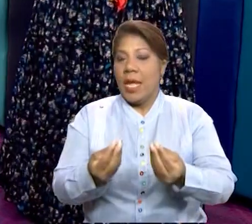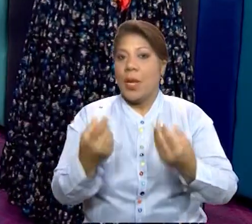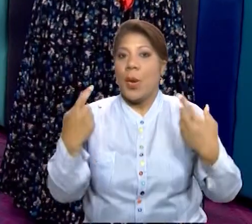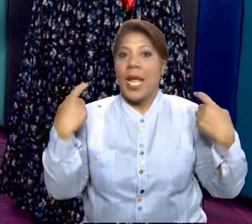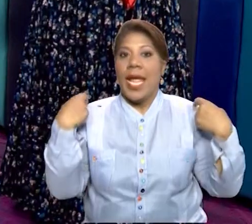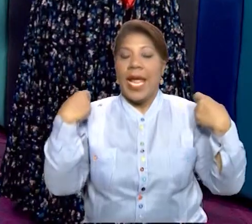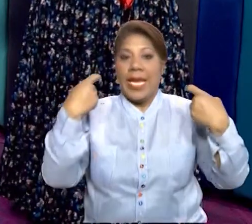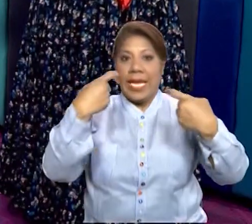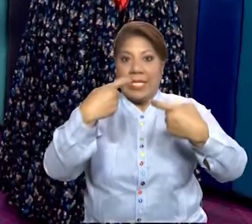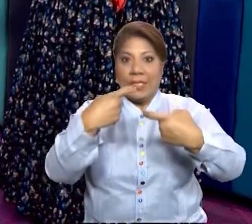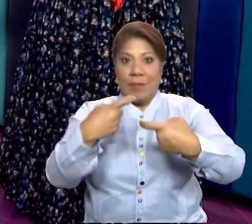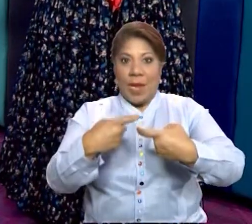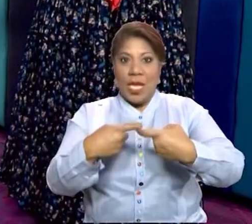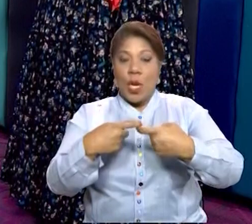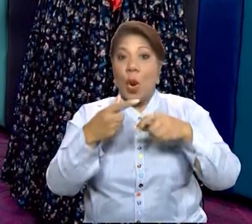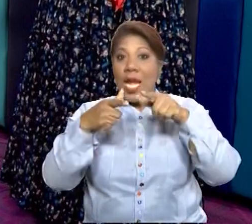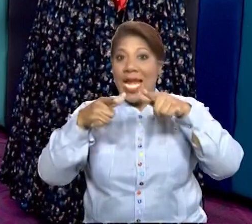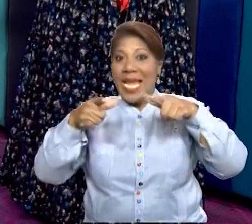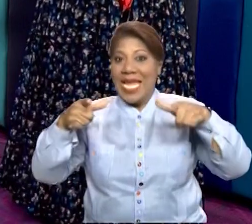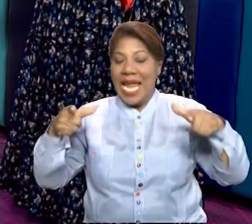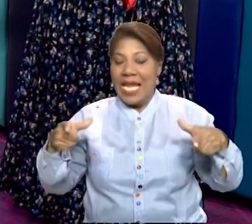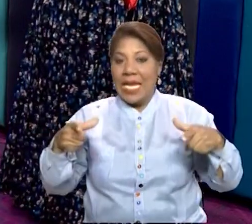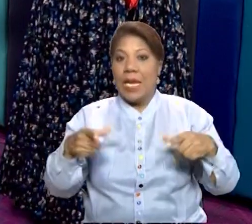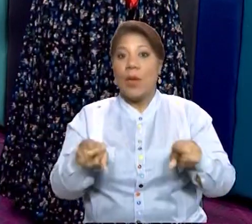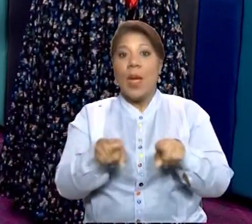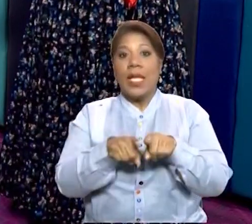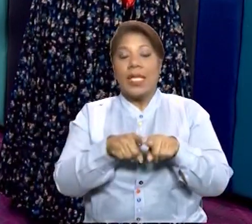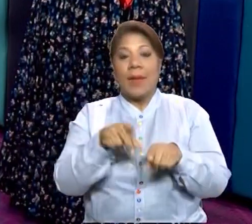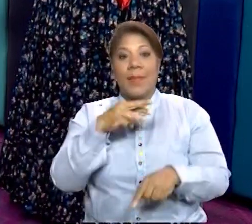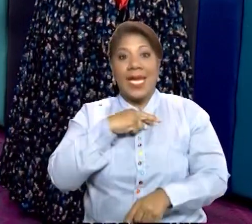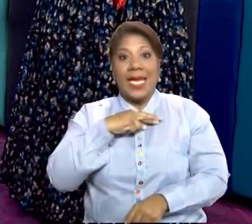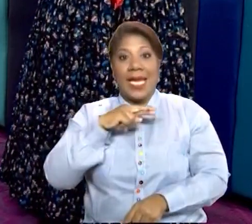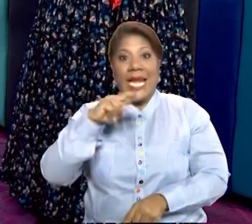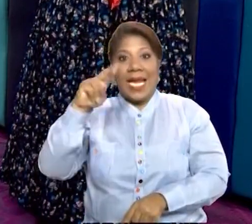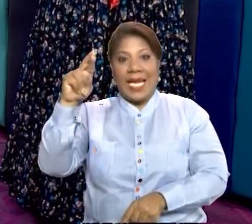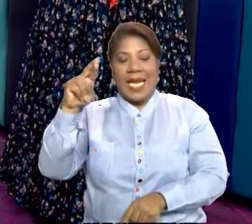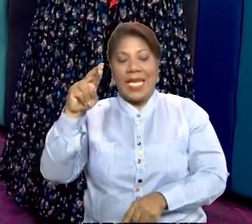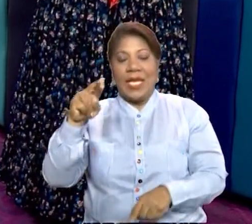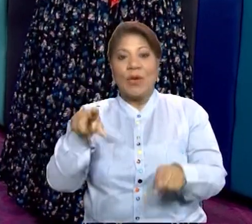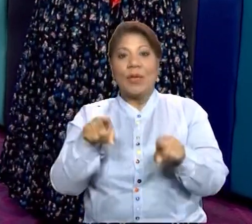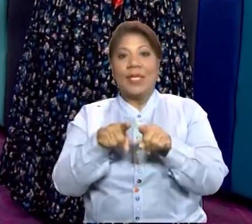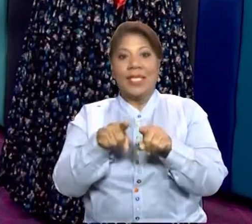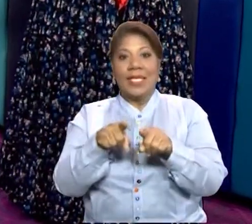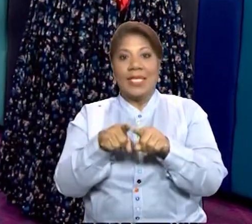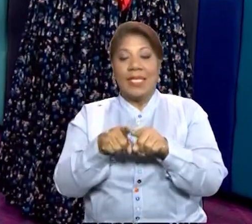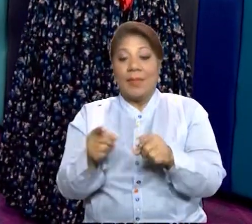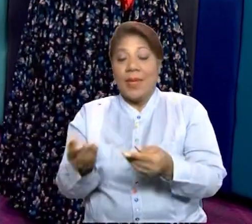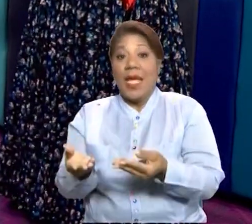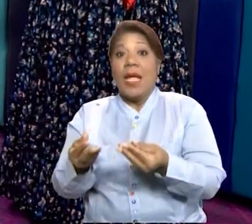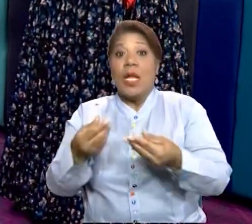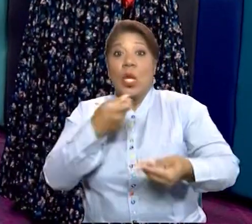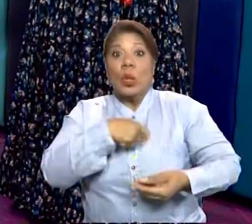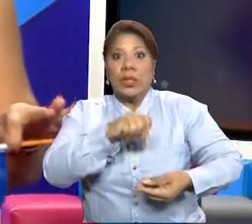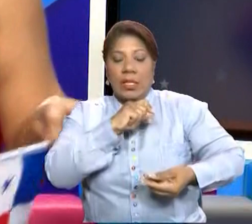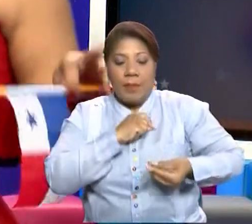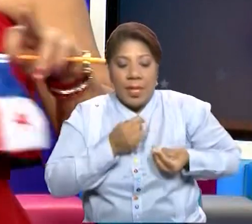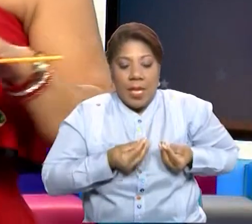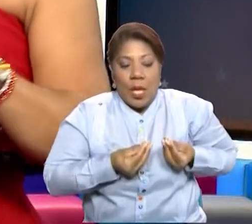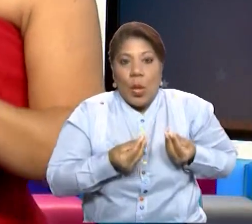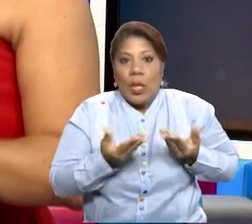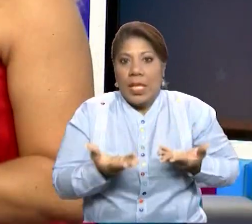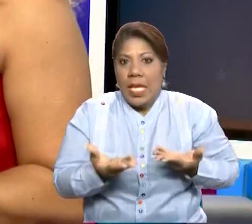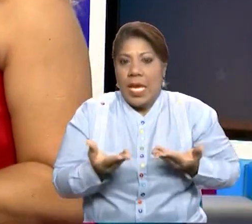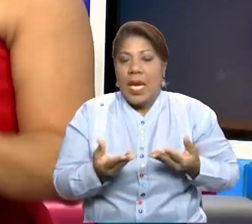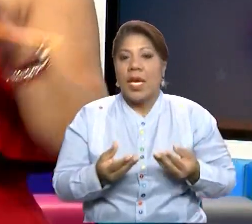estamos hablando ahorita mismo, la religión, y también trajeron consigo algunas especias, especias como